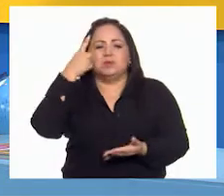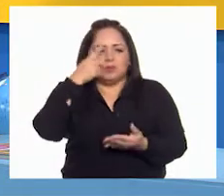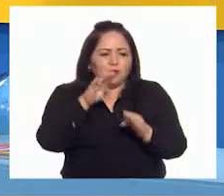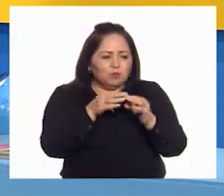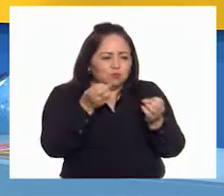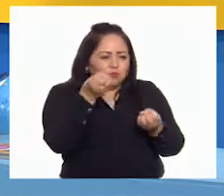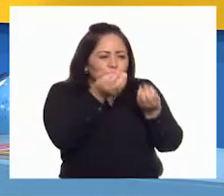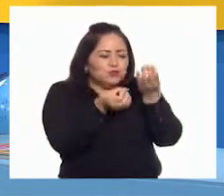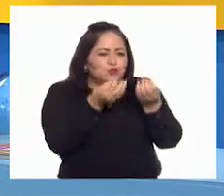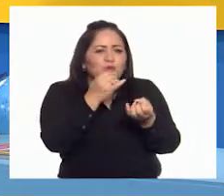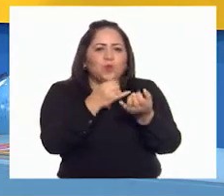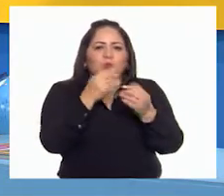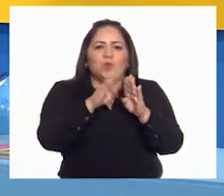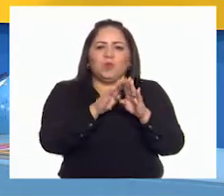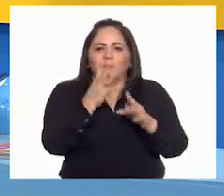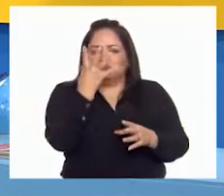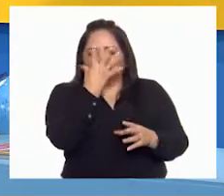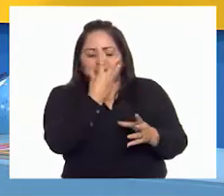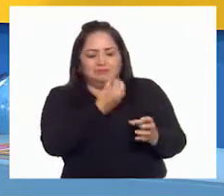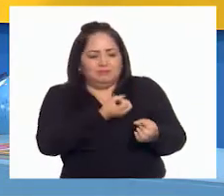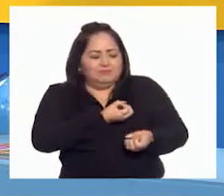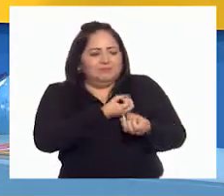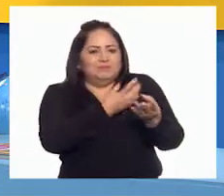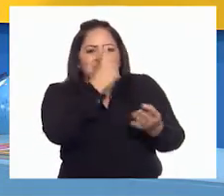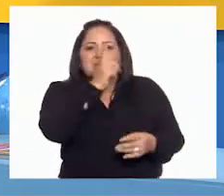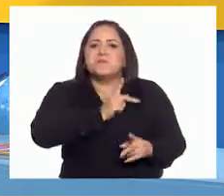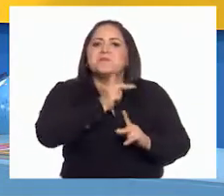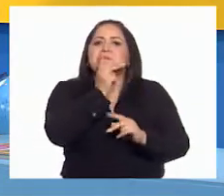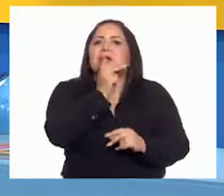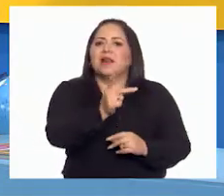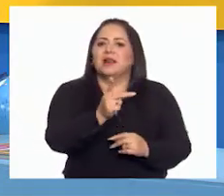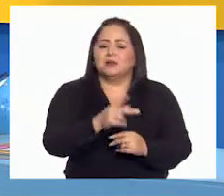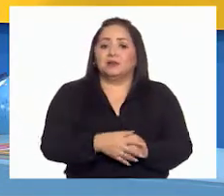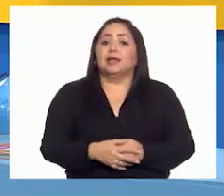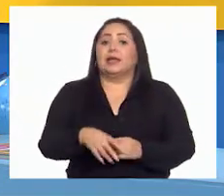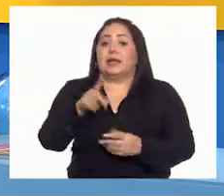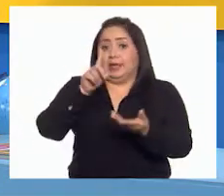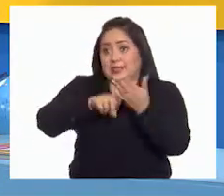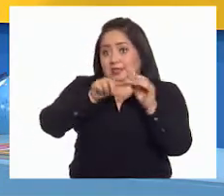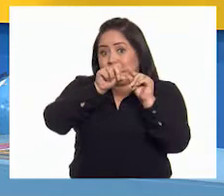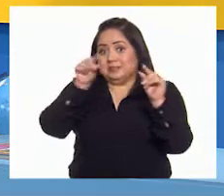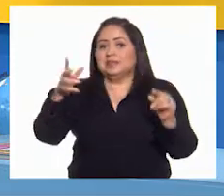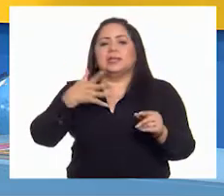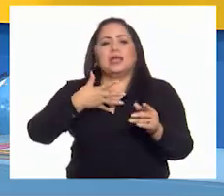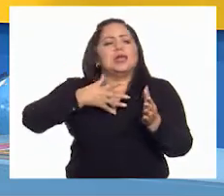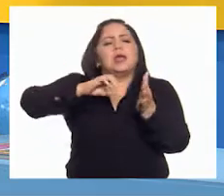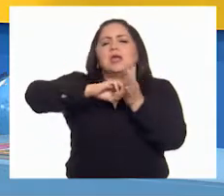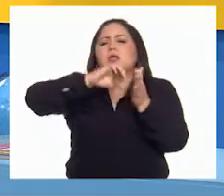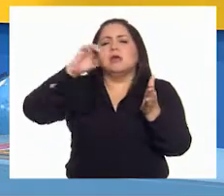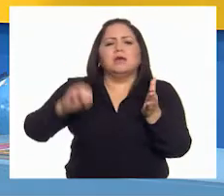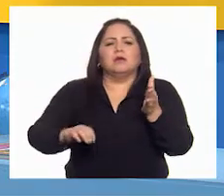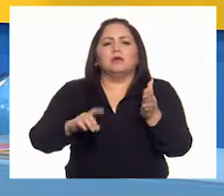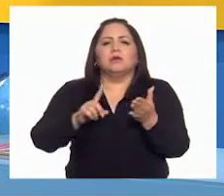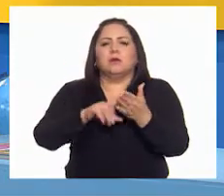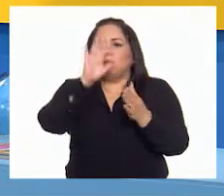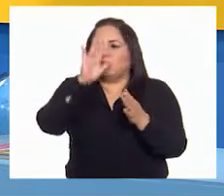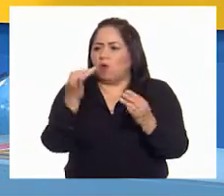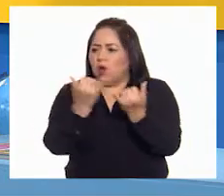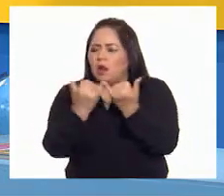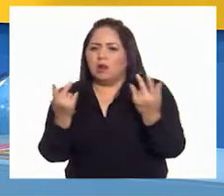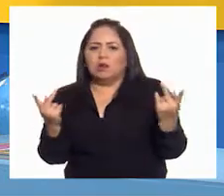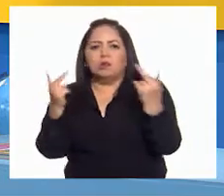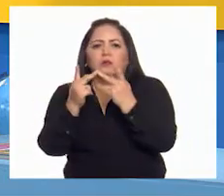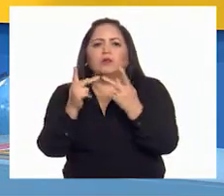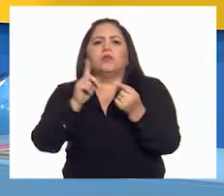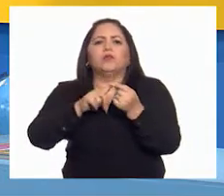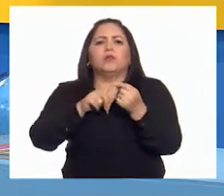el lenguaje y dar belleza y expresión a sus palabras. Entre ellas tenemos, por ejemplo, la comparación,